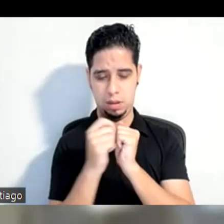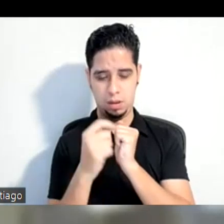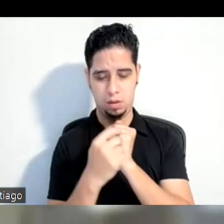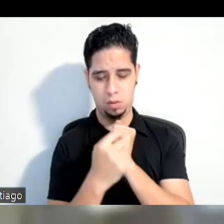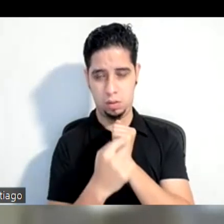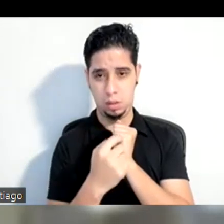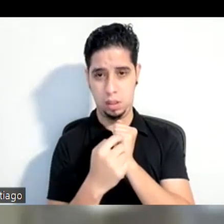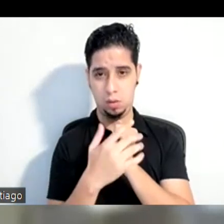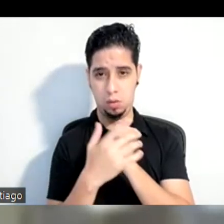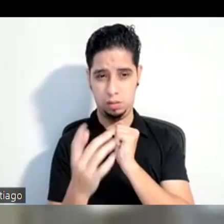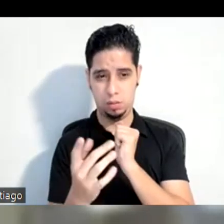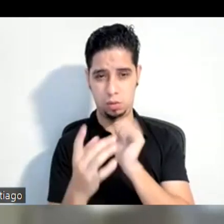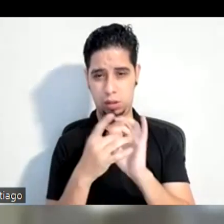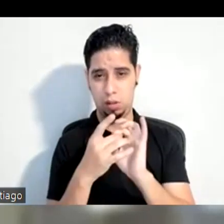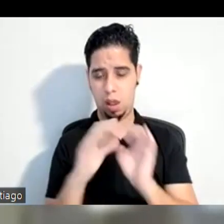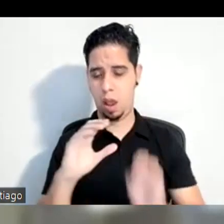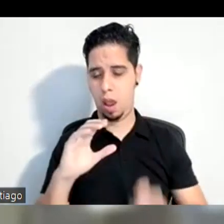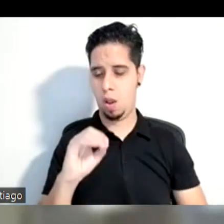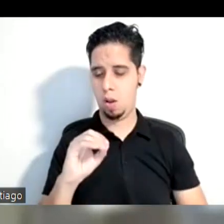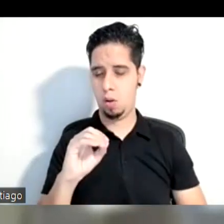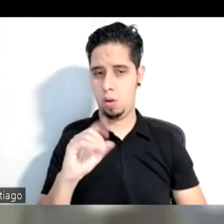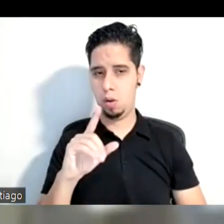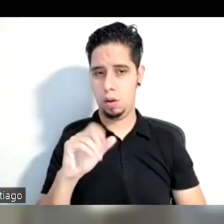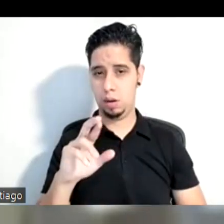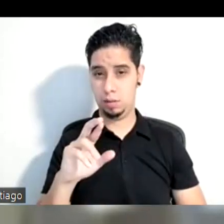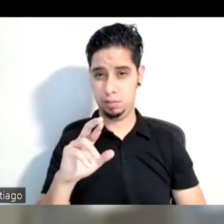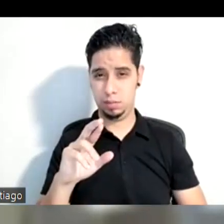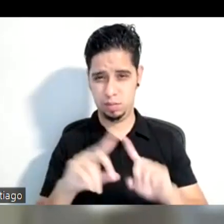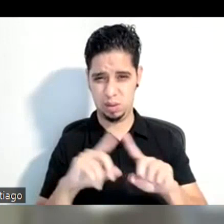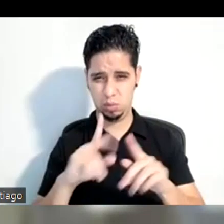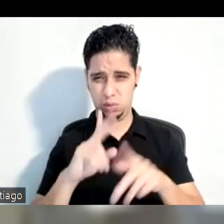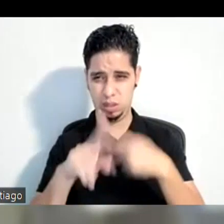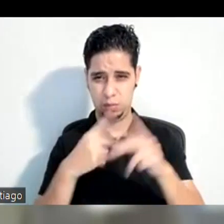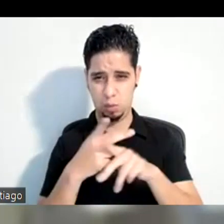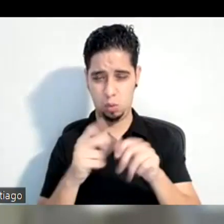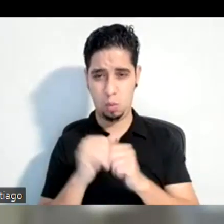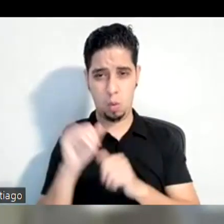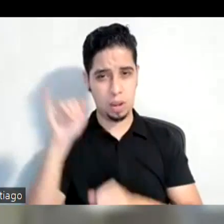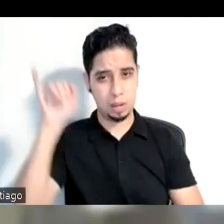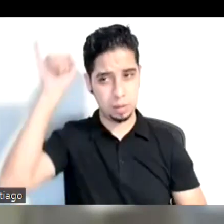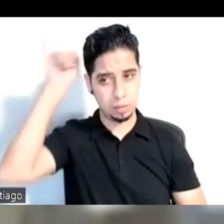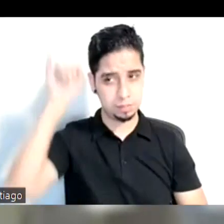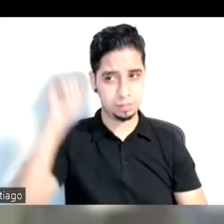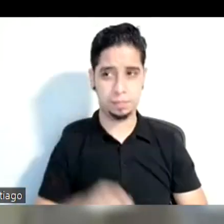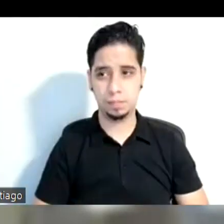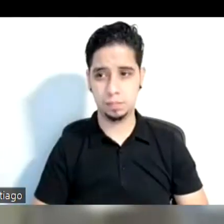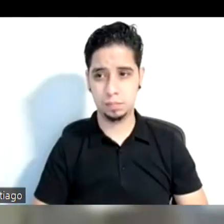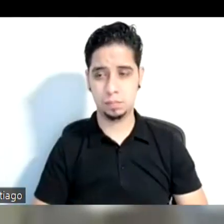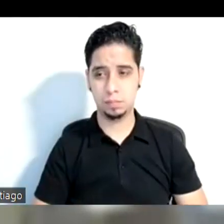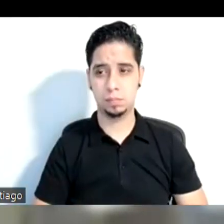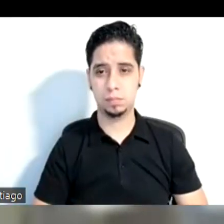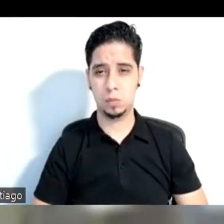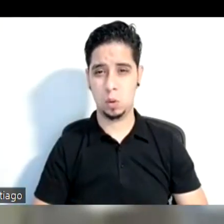a la cóclea. Ajá, que es como una especie casi de imán, ¿verdad? Entre un imán. Los diodos van a la cóclea